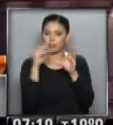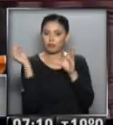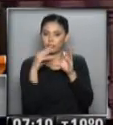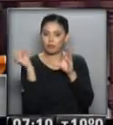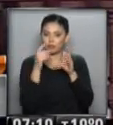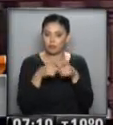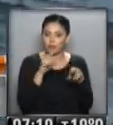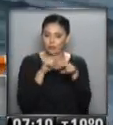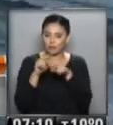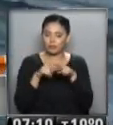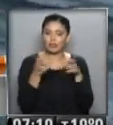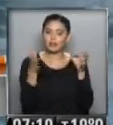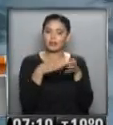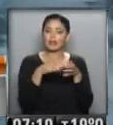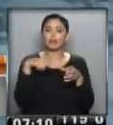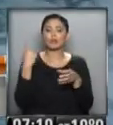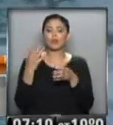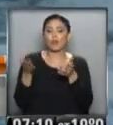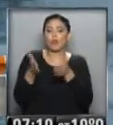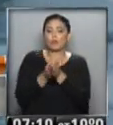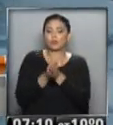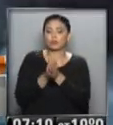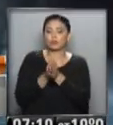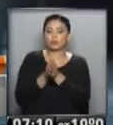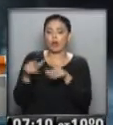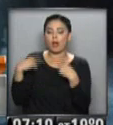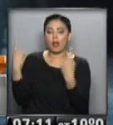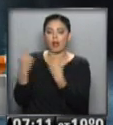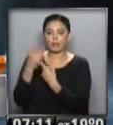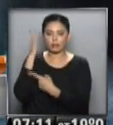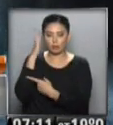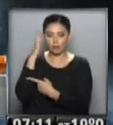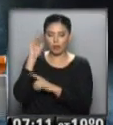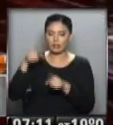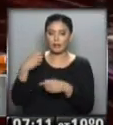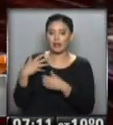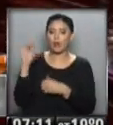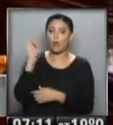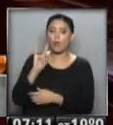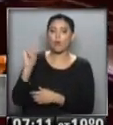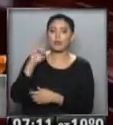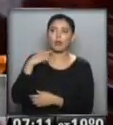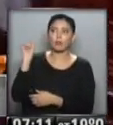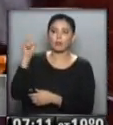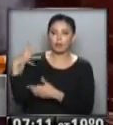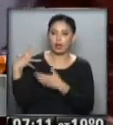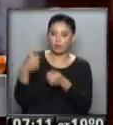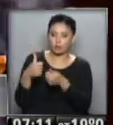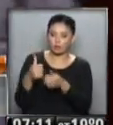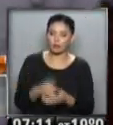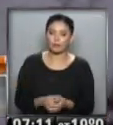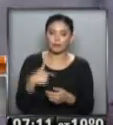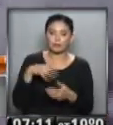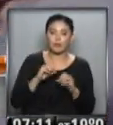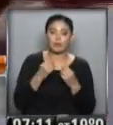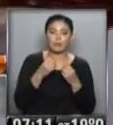criminal y Correccional Federal en cooperación con el espacio memoria abierta y el apoyo de la Universidad de Salamanca de España la apertura a